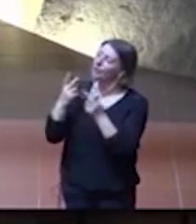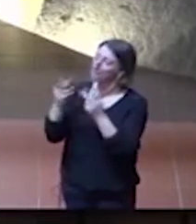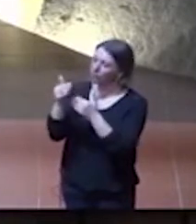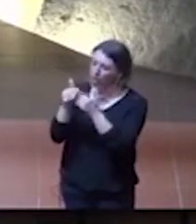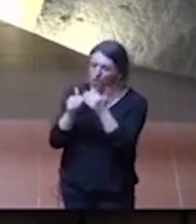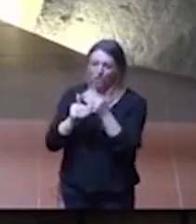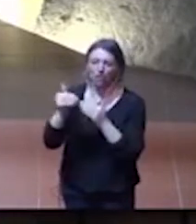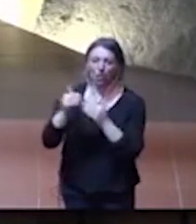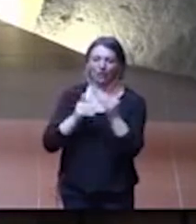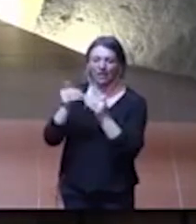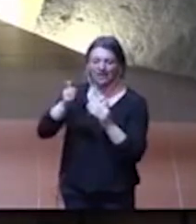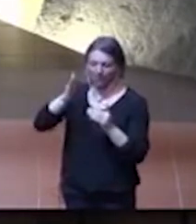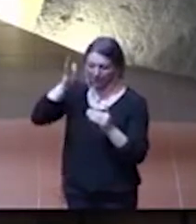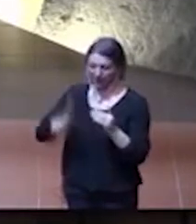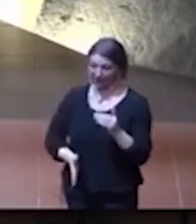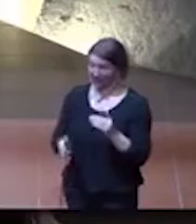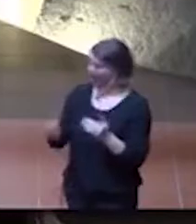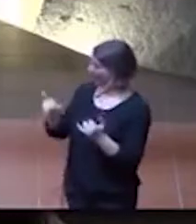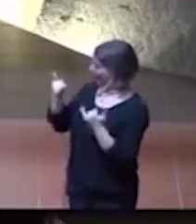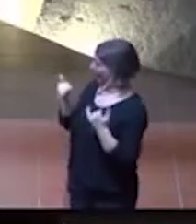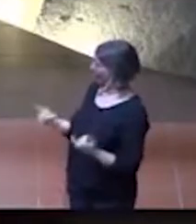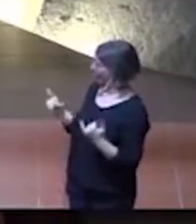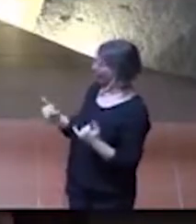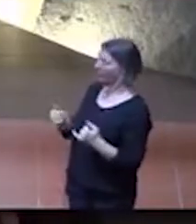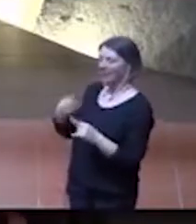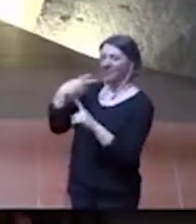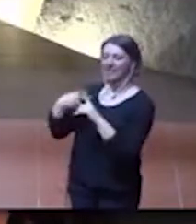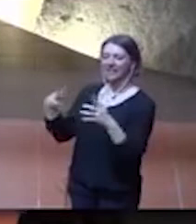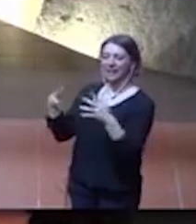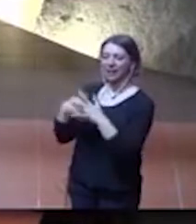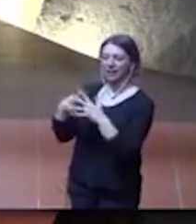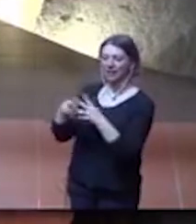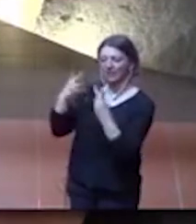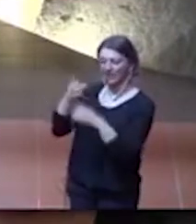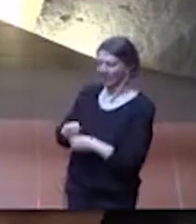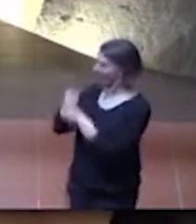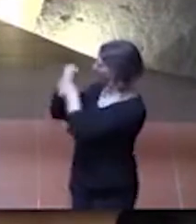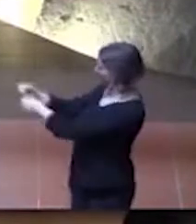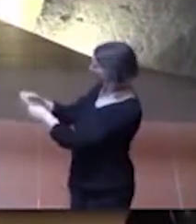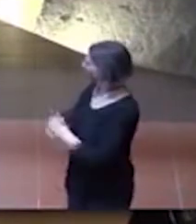rovnováhy. Laureátka letošní ceny Homo Homini paní Francisca Ramirezová.